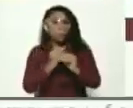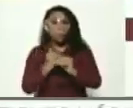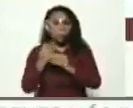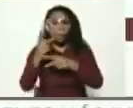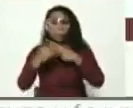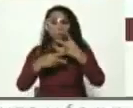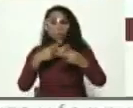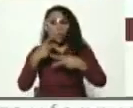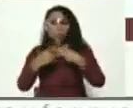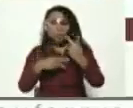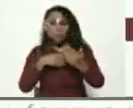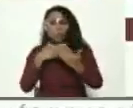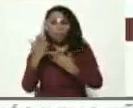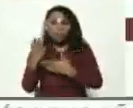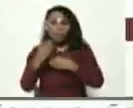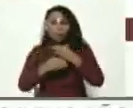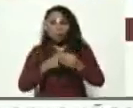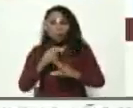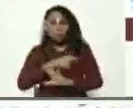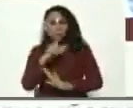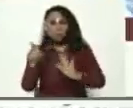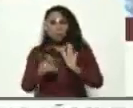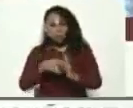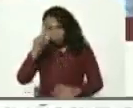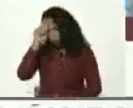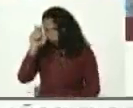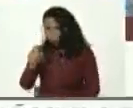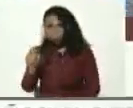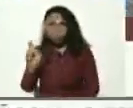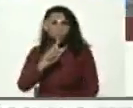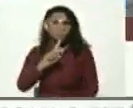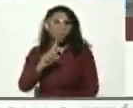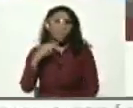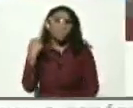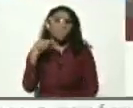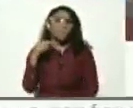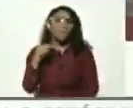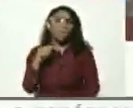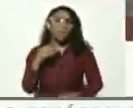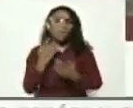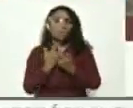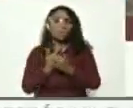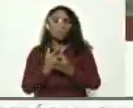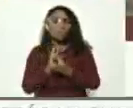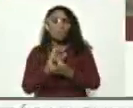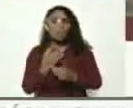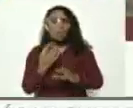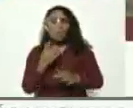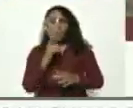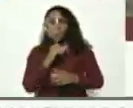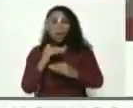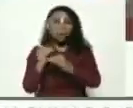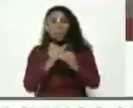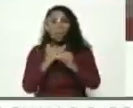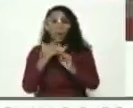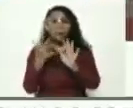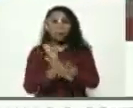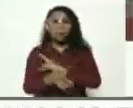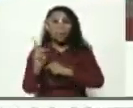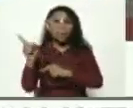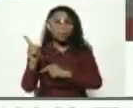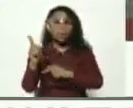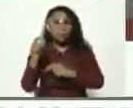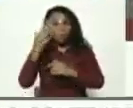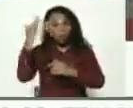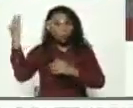política es generalmente reconocido, no lo es menos el de la desigualdad física y moral. Es una ilusión, es